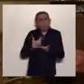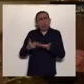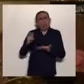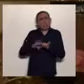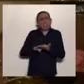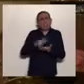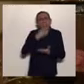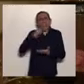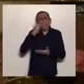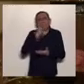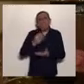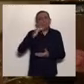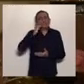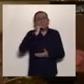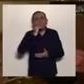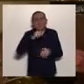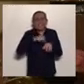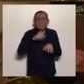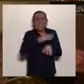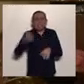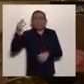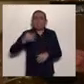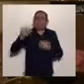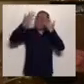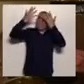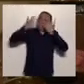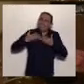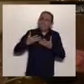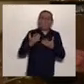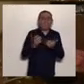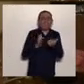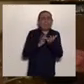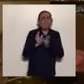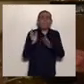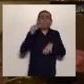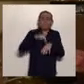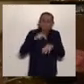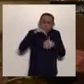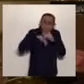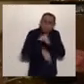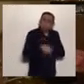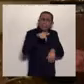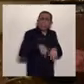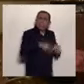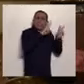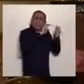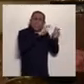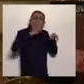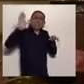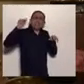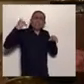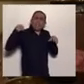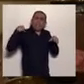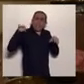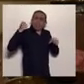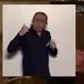una vez más un hermoso mensaje en este tiempo especial de gracia que es la Pascua, para profundizar en este tema del